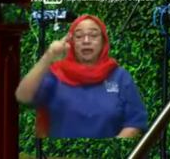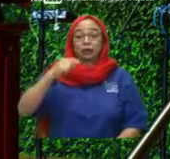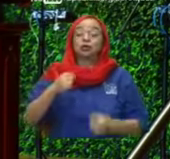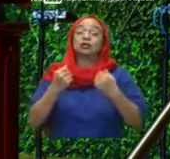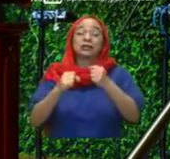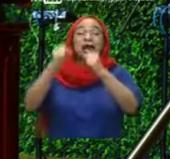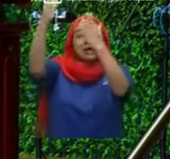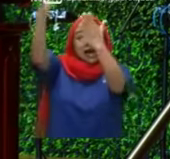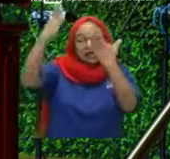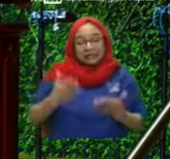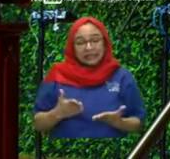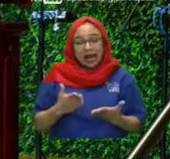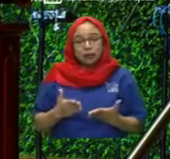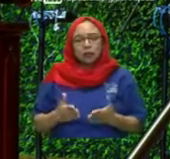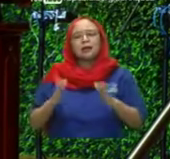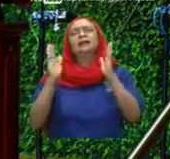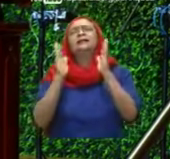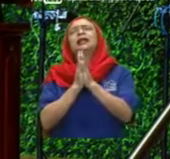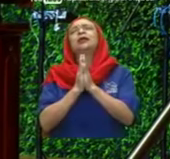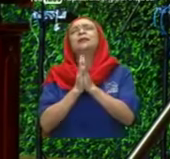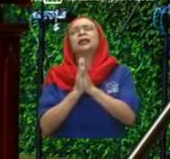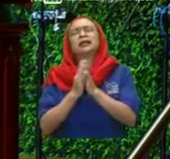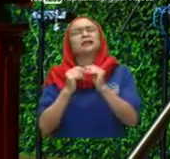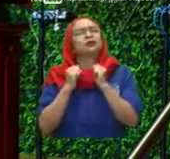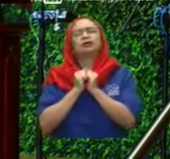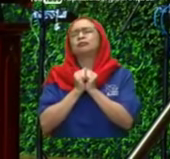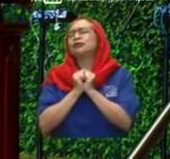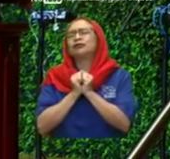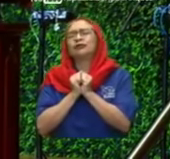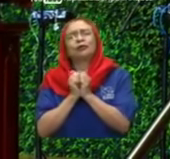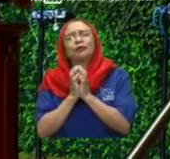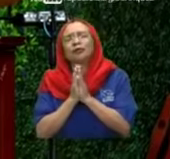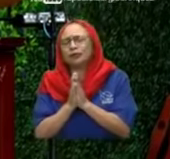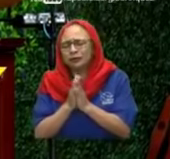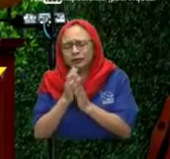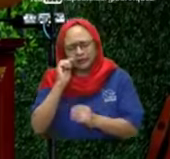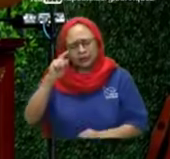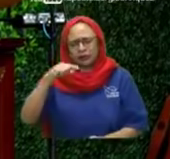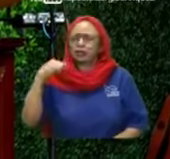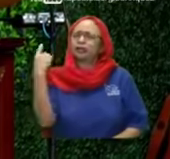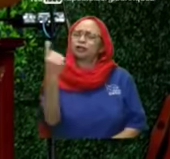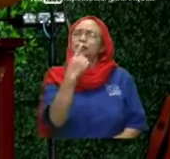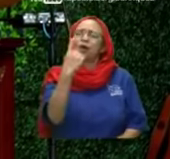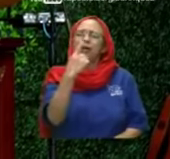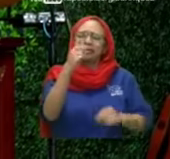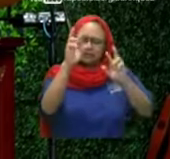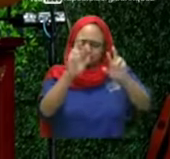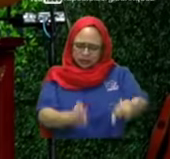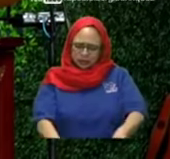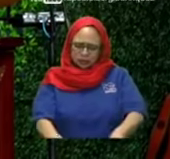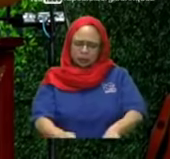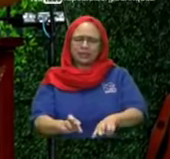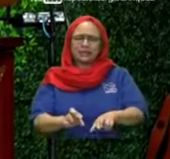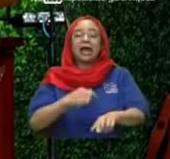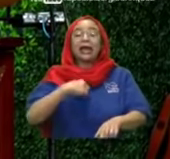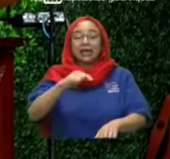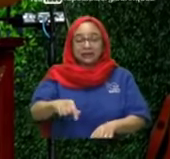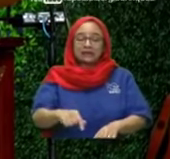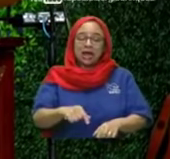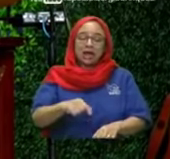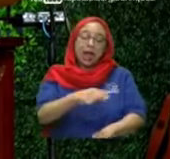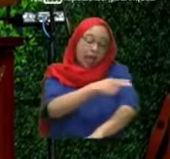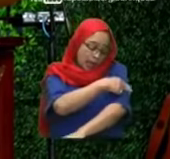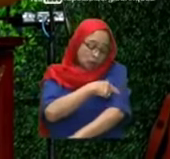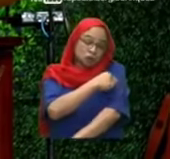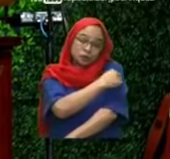caminar, te pedimos un milagro para este siervo y para todas aquellas personas que están postradas en cama, Señor,